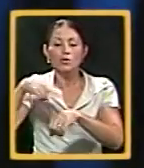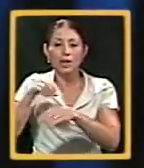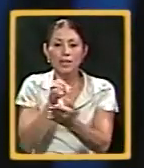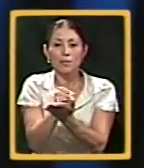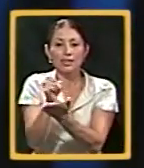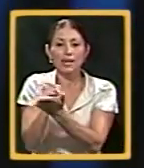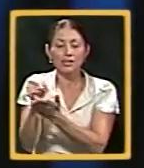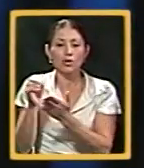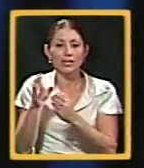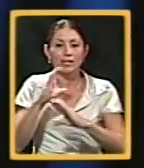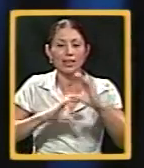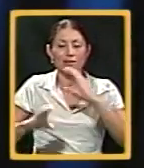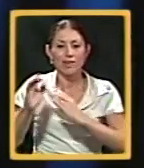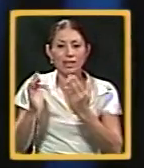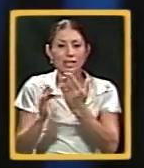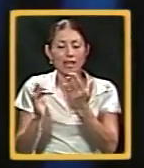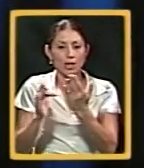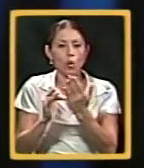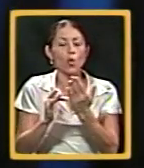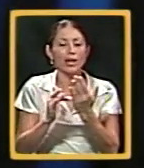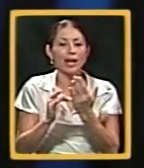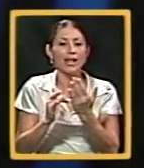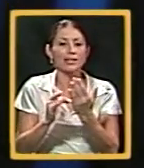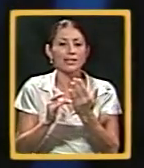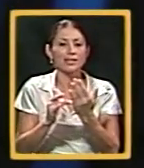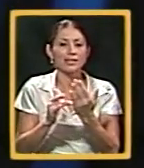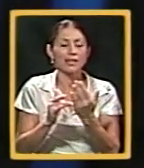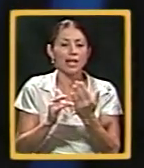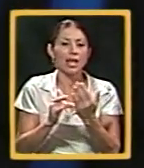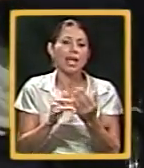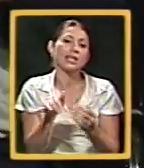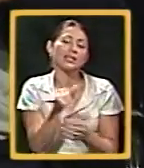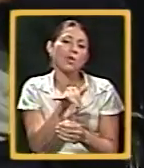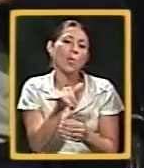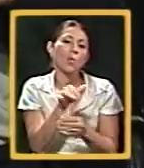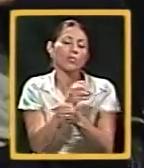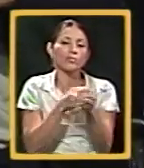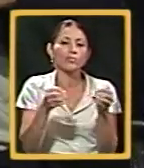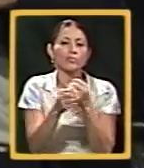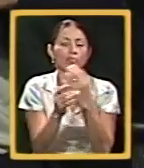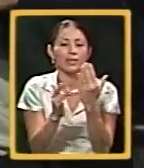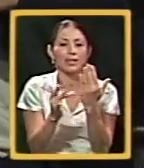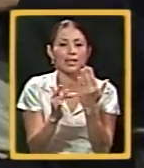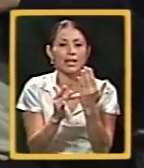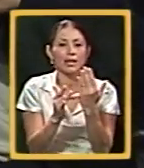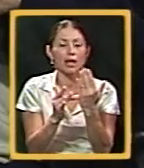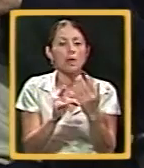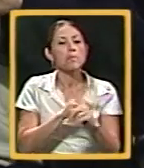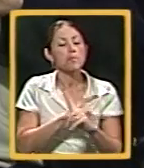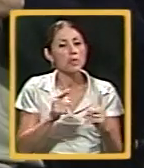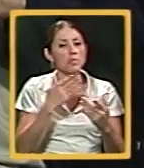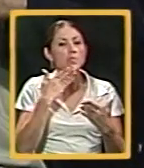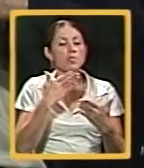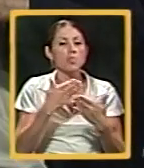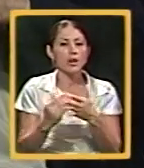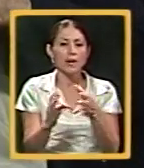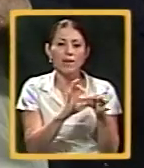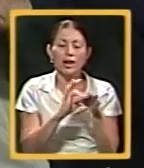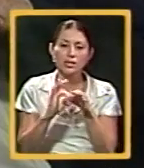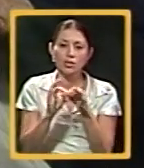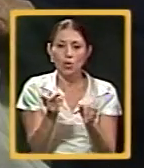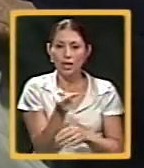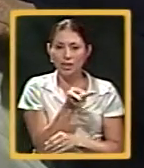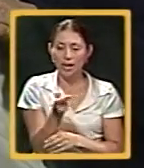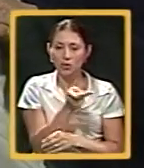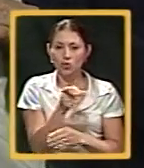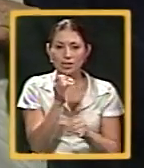y Tecnológicas pues es el que sirve como órgano técnico, pero hay una buena relación entre las dos